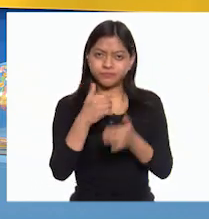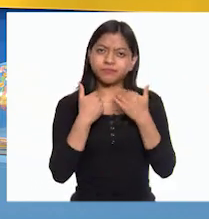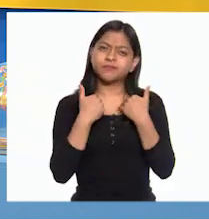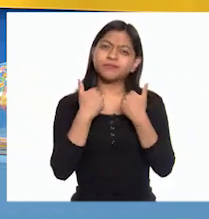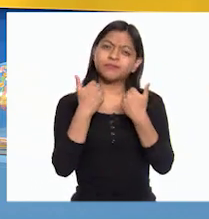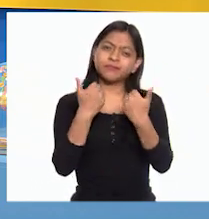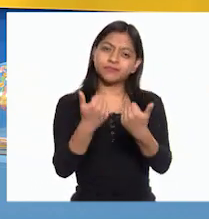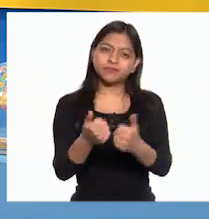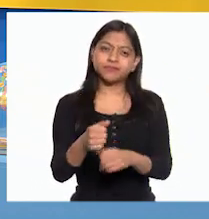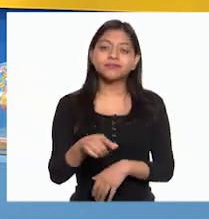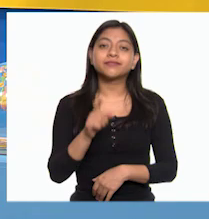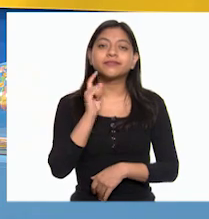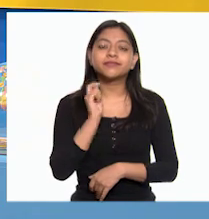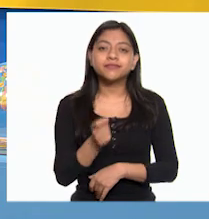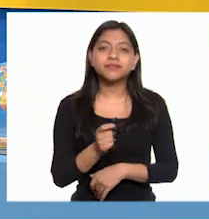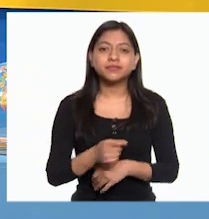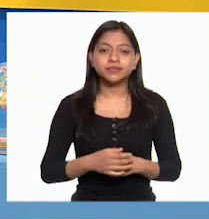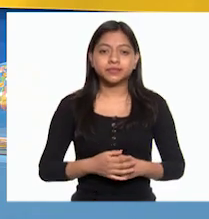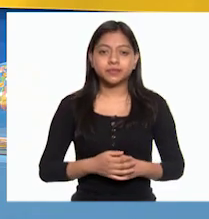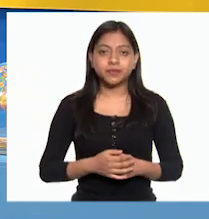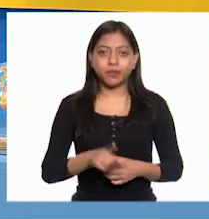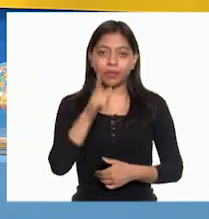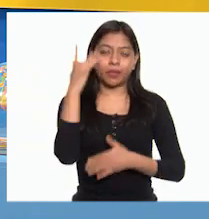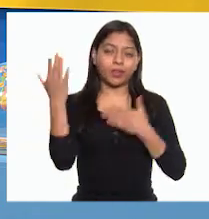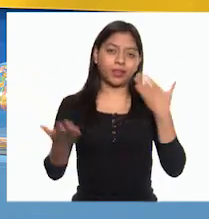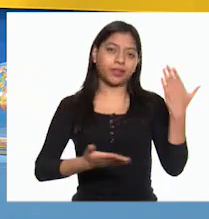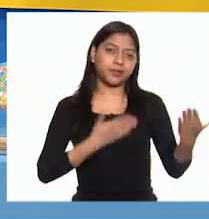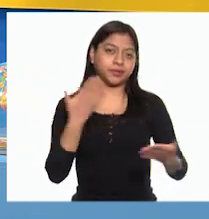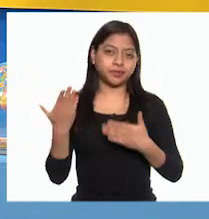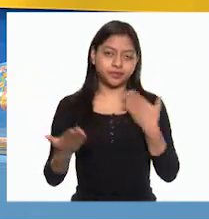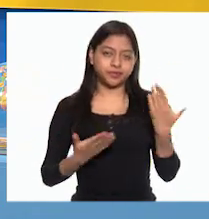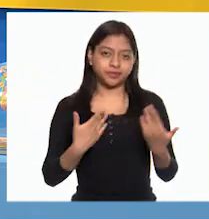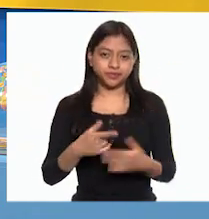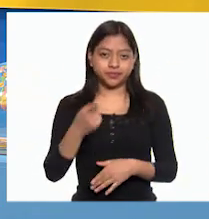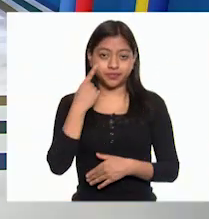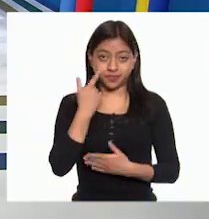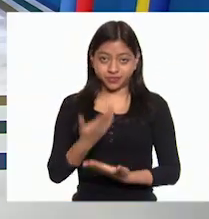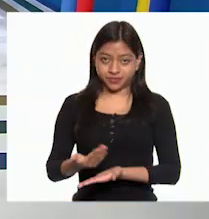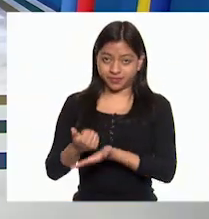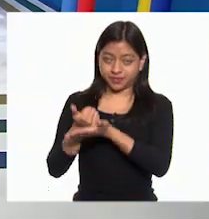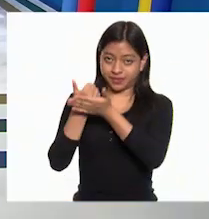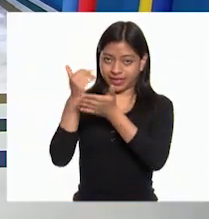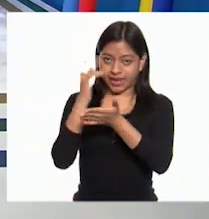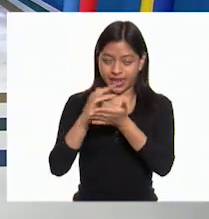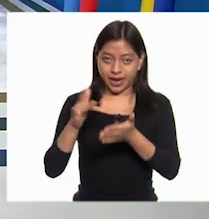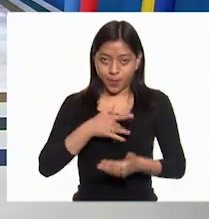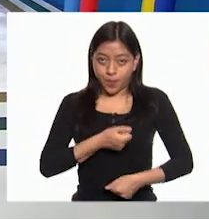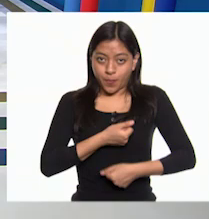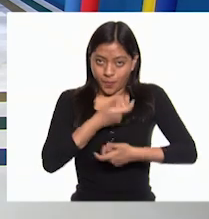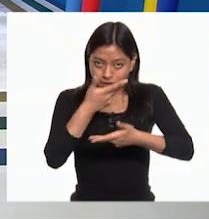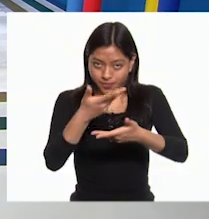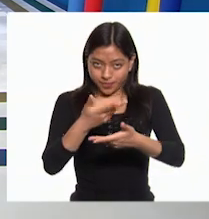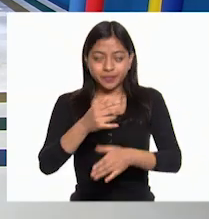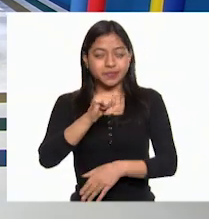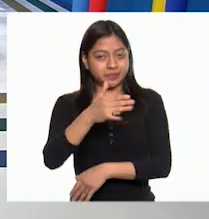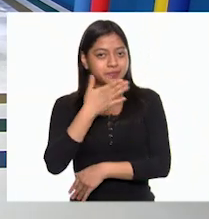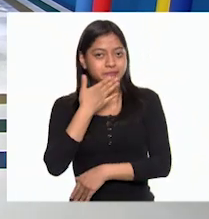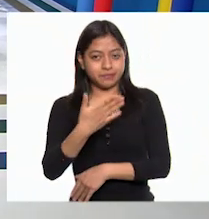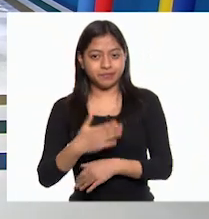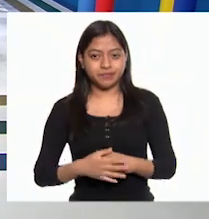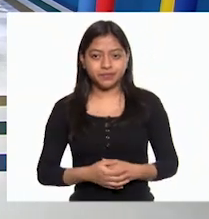es lo mismo, que lo comprendan disfrutándolo. Por favor, ¿me ayudas con la lectura? Gaby,